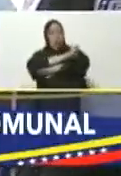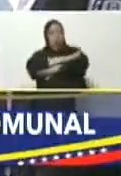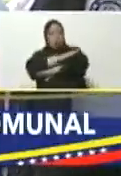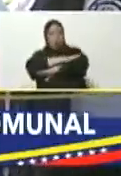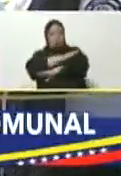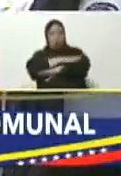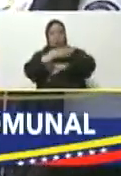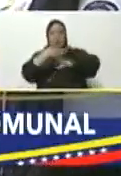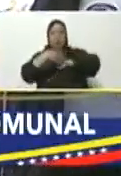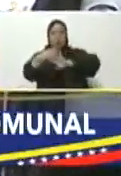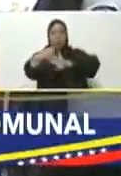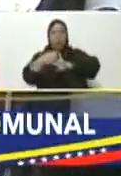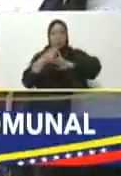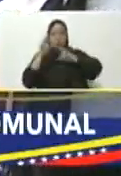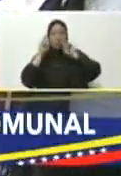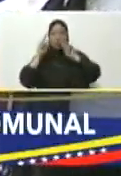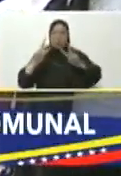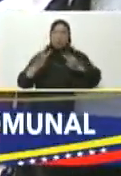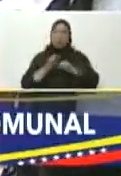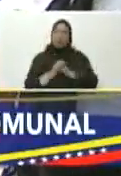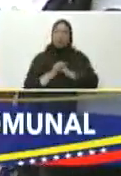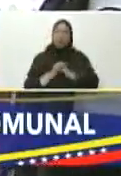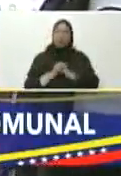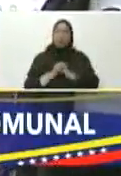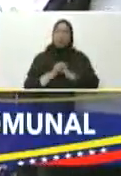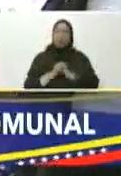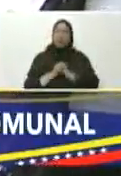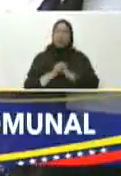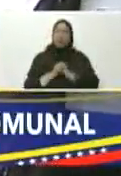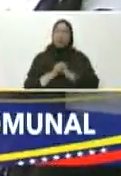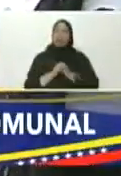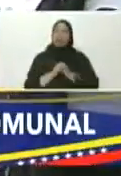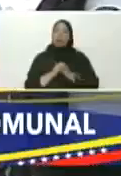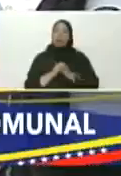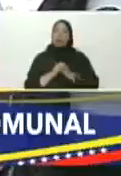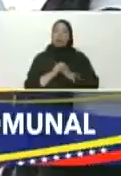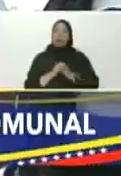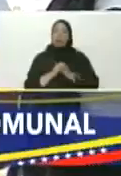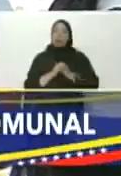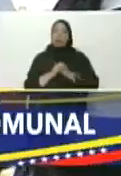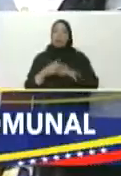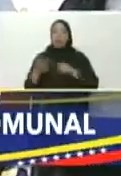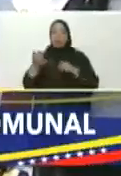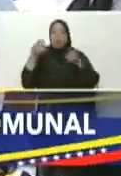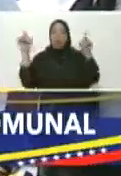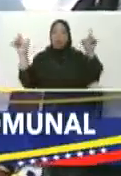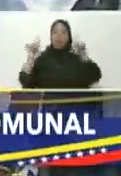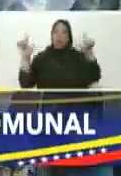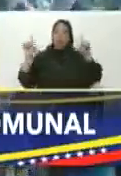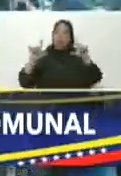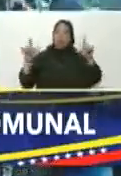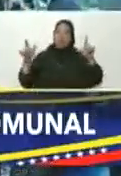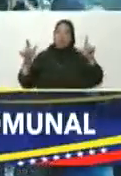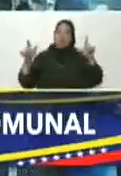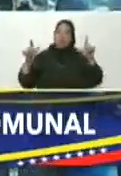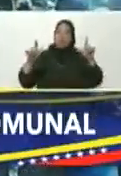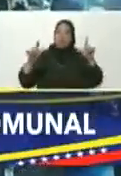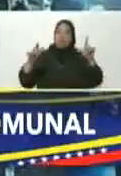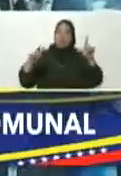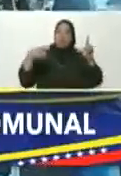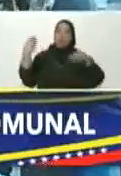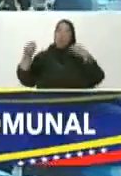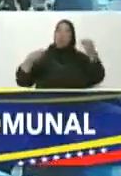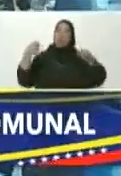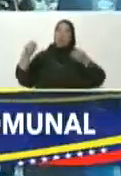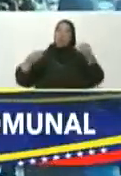Mira. Vamos acercando la mano. Mira, y aquí estamos transmitiendo todo el funcionamiento, el